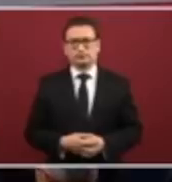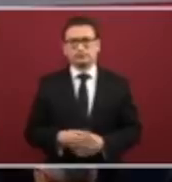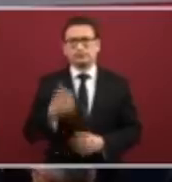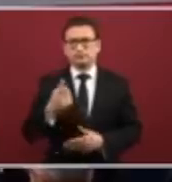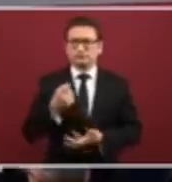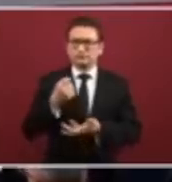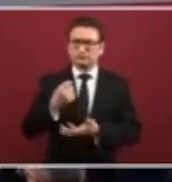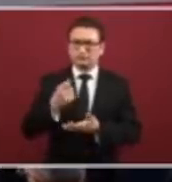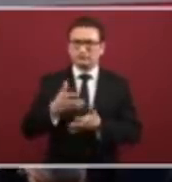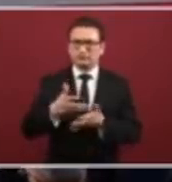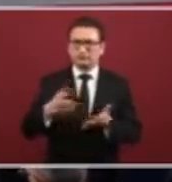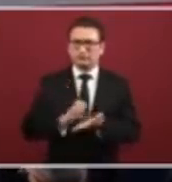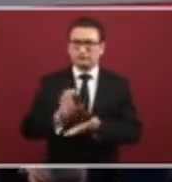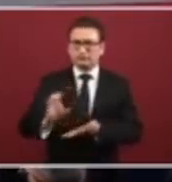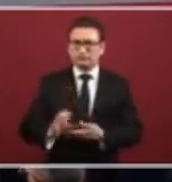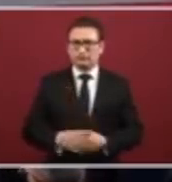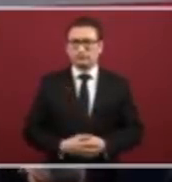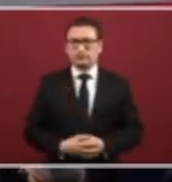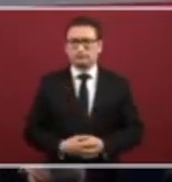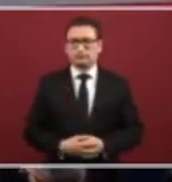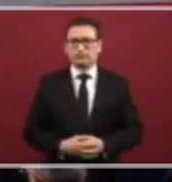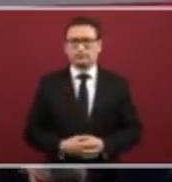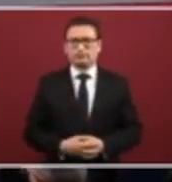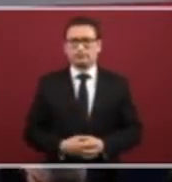presupuesto mayor.